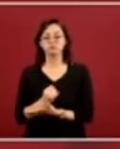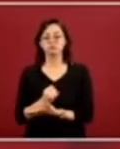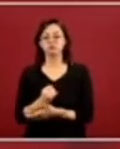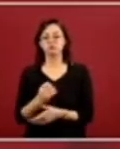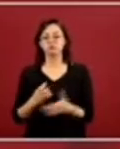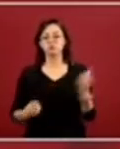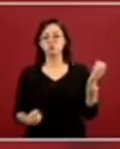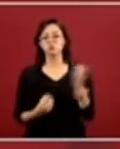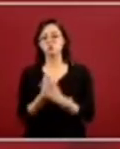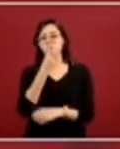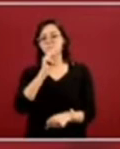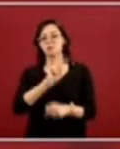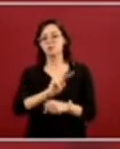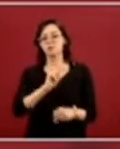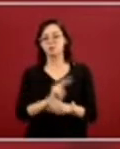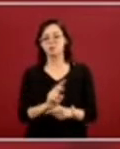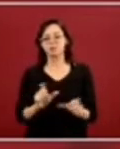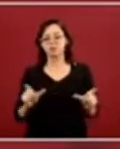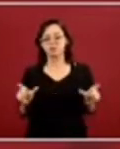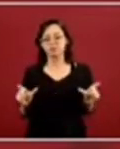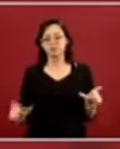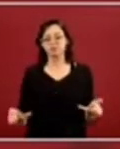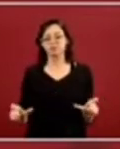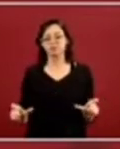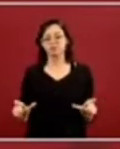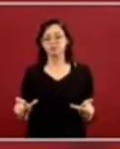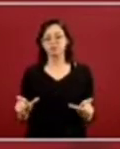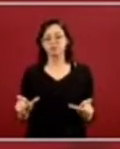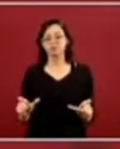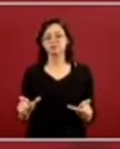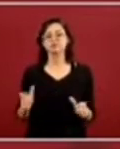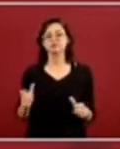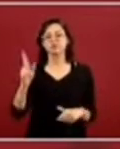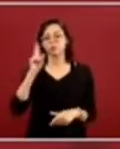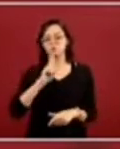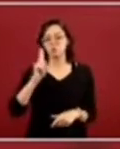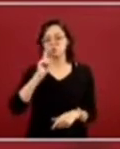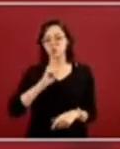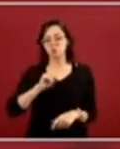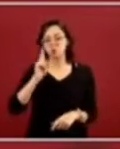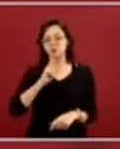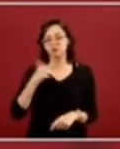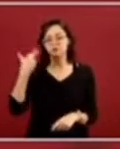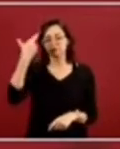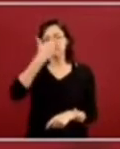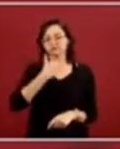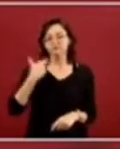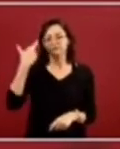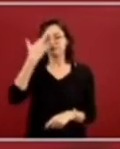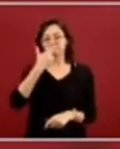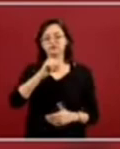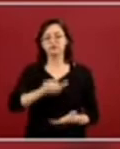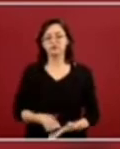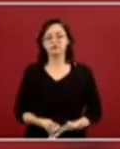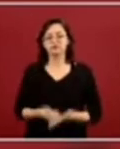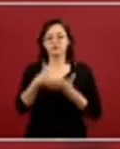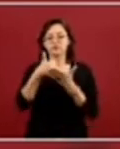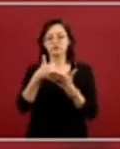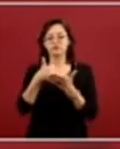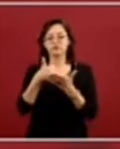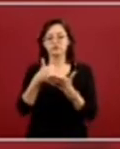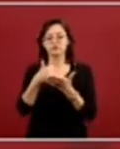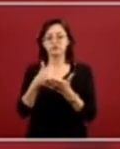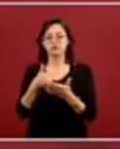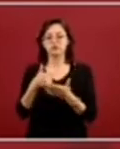nuevo operativo de tamizaje de filtro, en donde estamos teniendo el auxilio de el